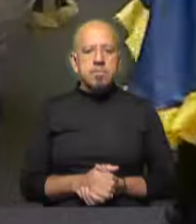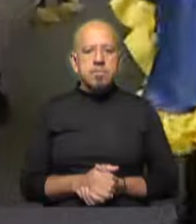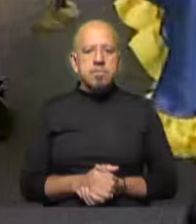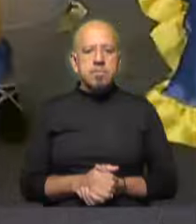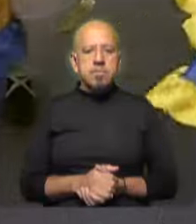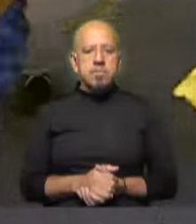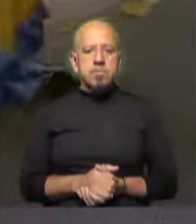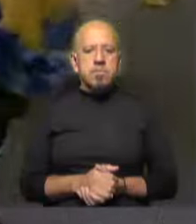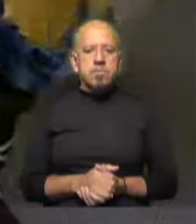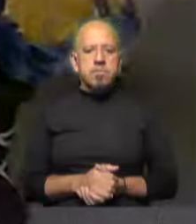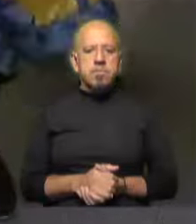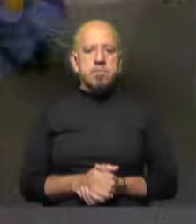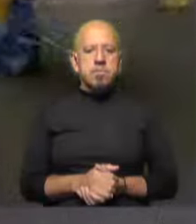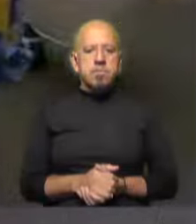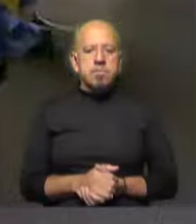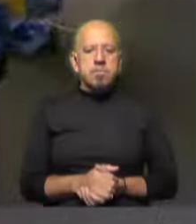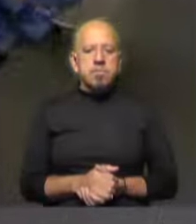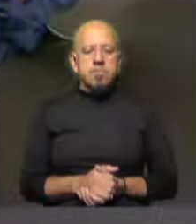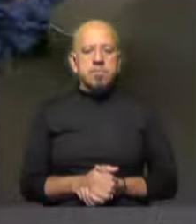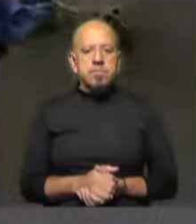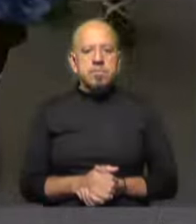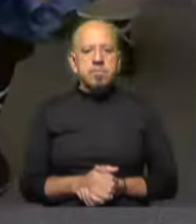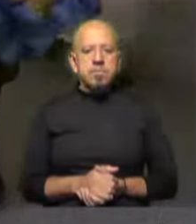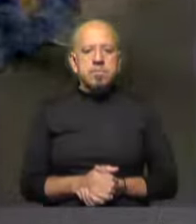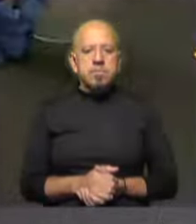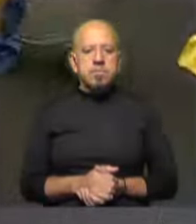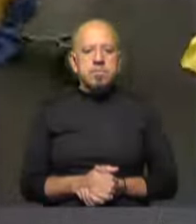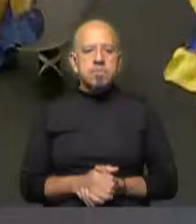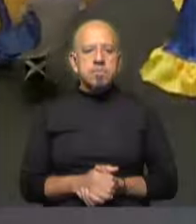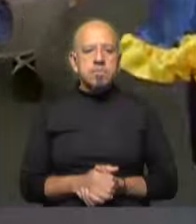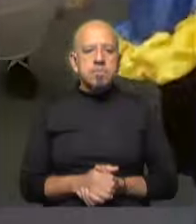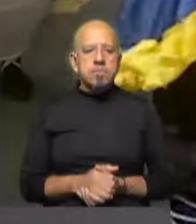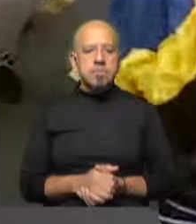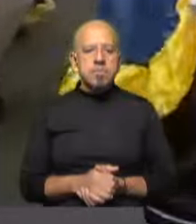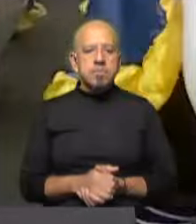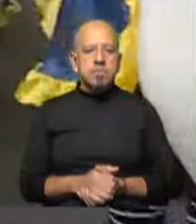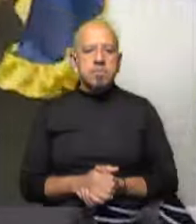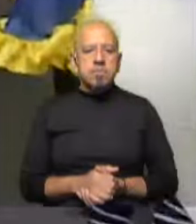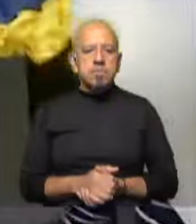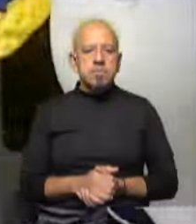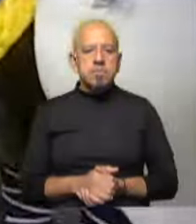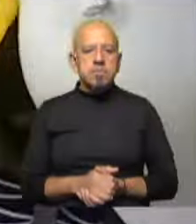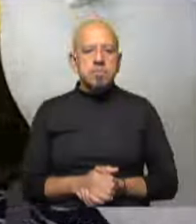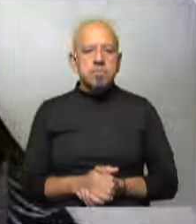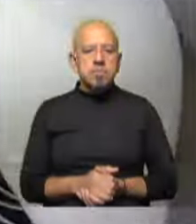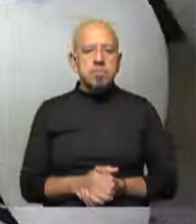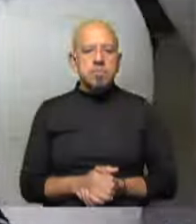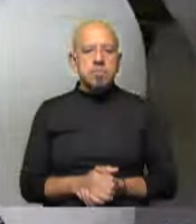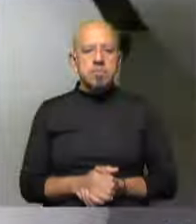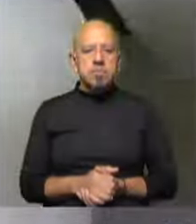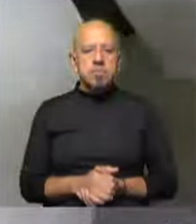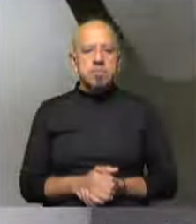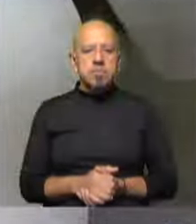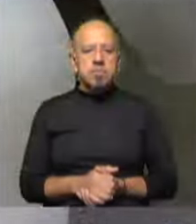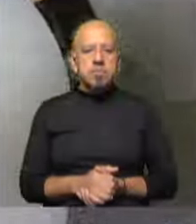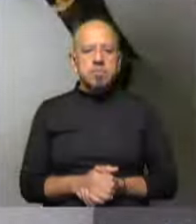y se manda para inaugurar lo que es un nuevo carnaval que nos va a tener en la ciudad de Montevideo,